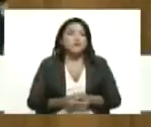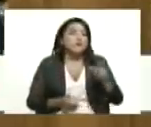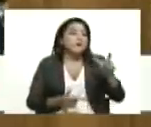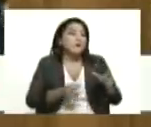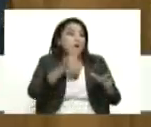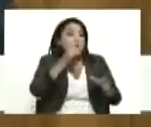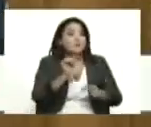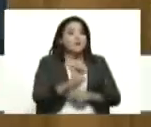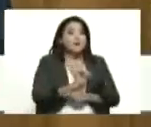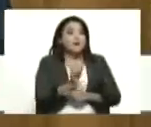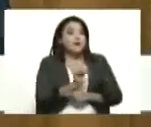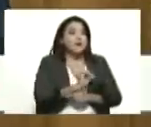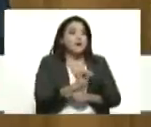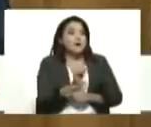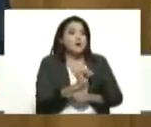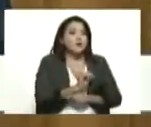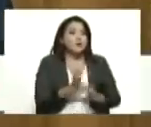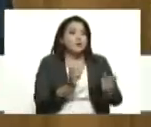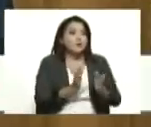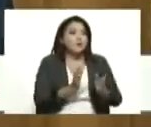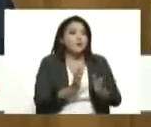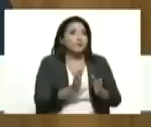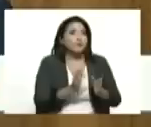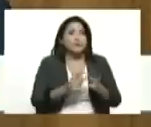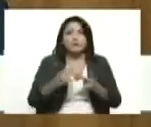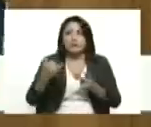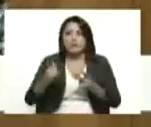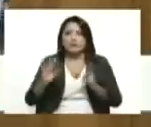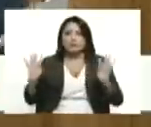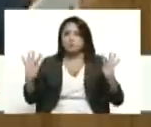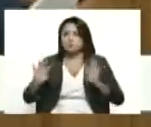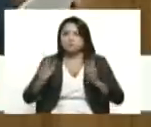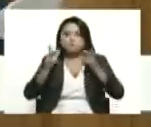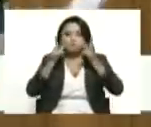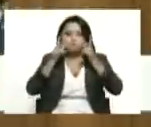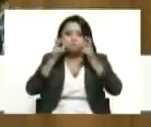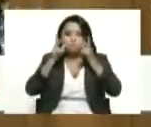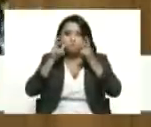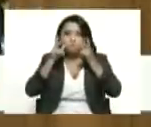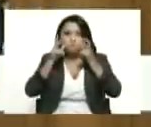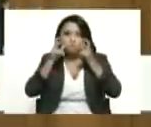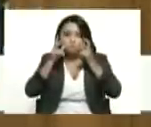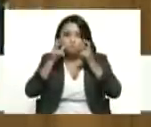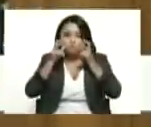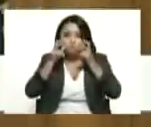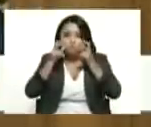en su carrito y ahorita tiene una flota de escolta. Bueno, aunque en los últimos días esas escoltas no los he visto